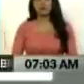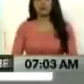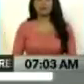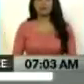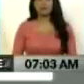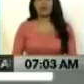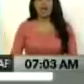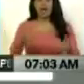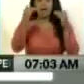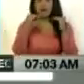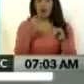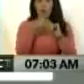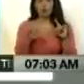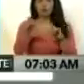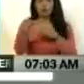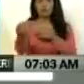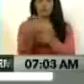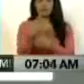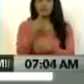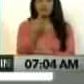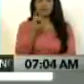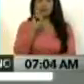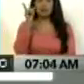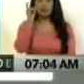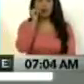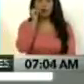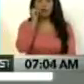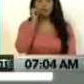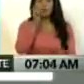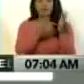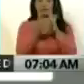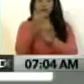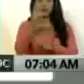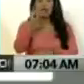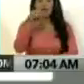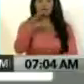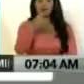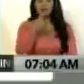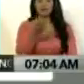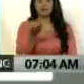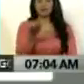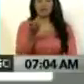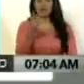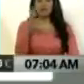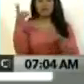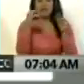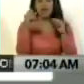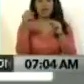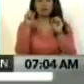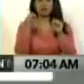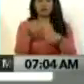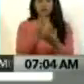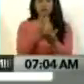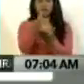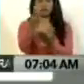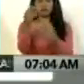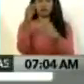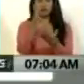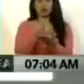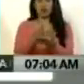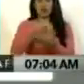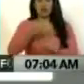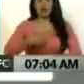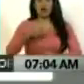informaciones, otras respuestas de los compañeros. Ahora de Jesús Eduardo Jaime, que nos dice, diálogo vía de tolerancia. La oposición subestima